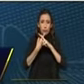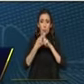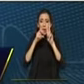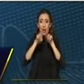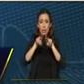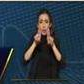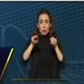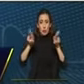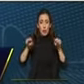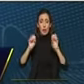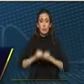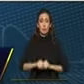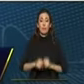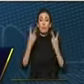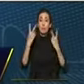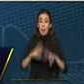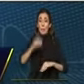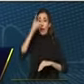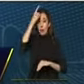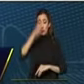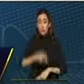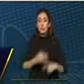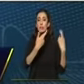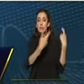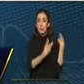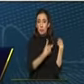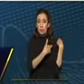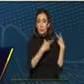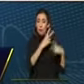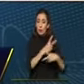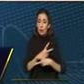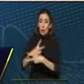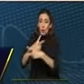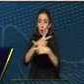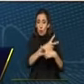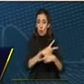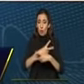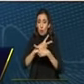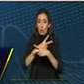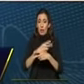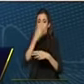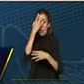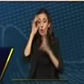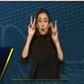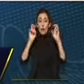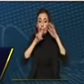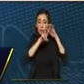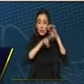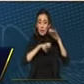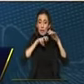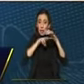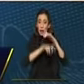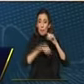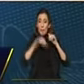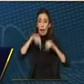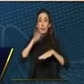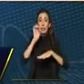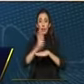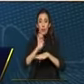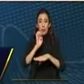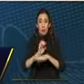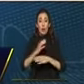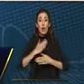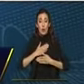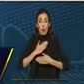ambientales. Seguiremos tomando decisiones responsables sobre la minería en nuestro país. En mi